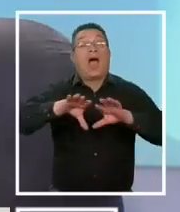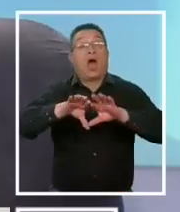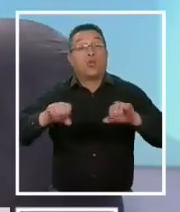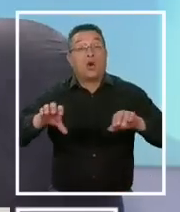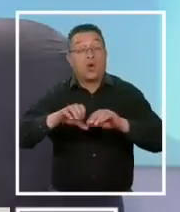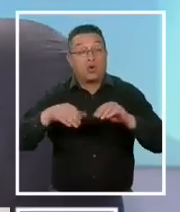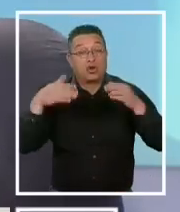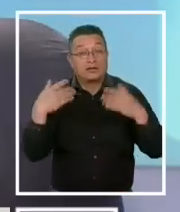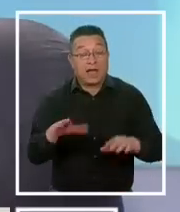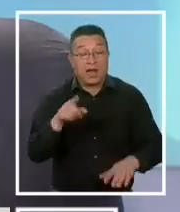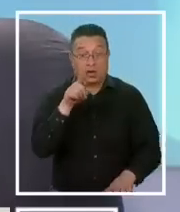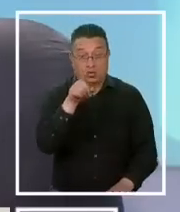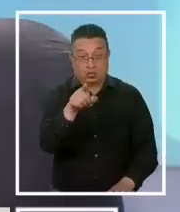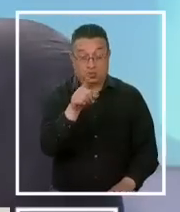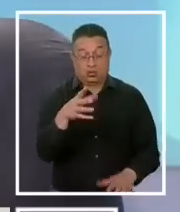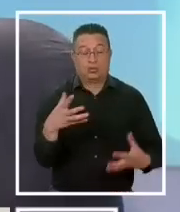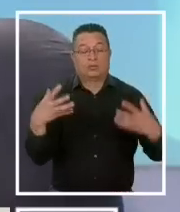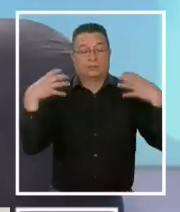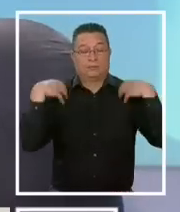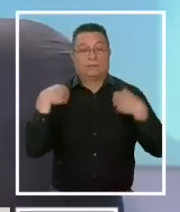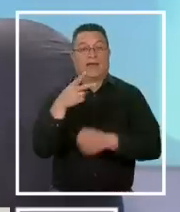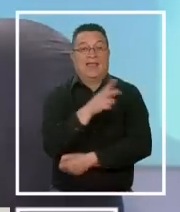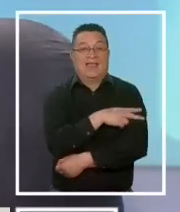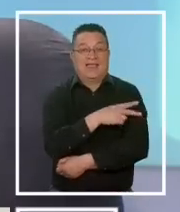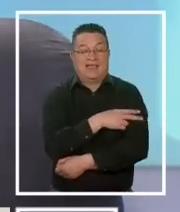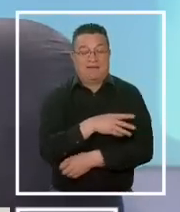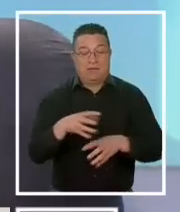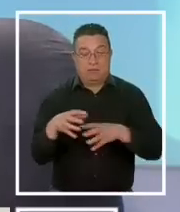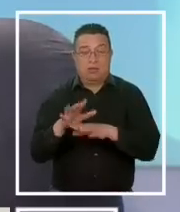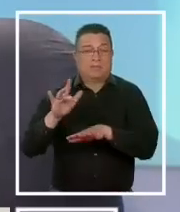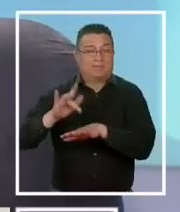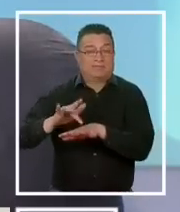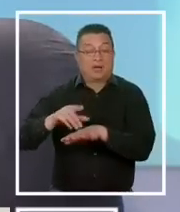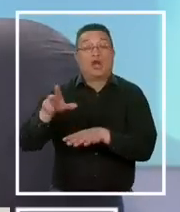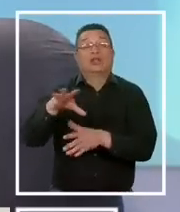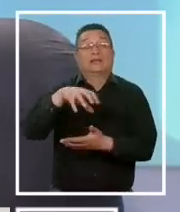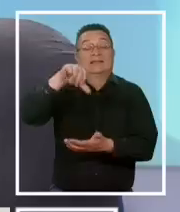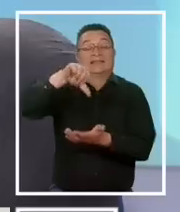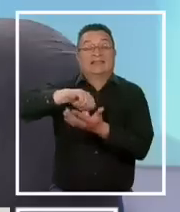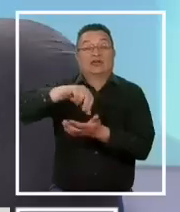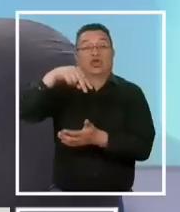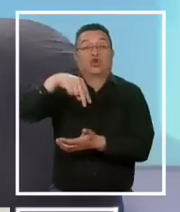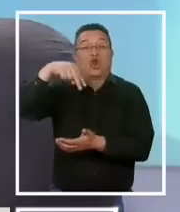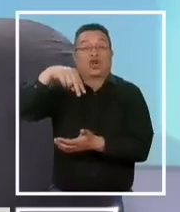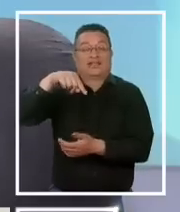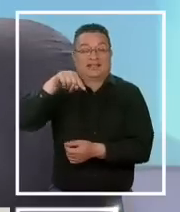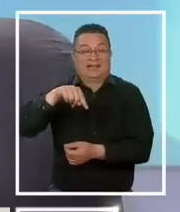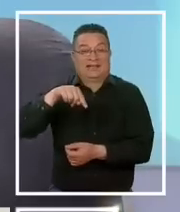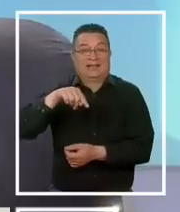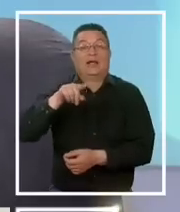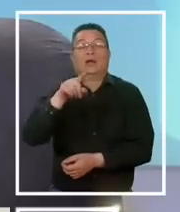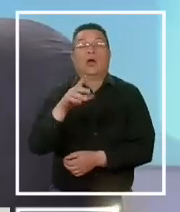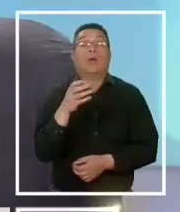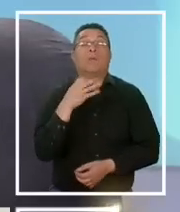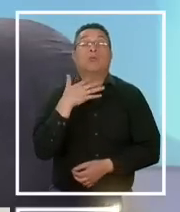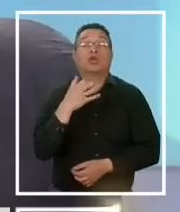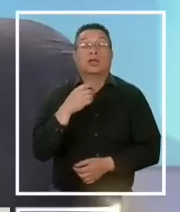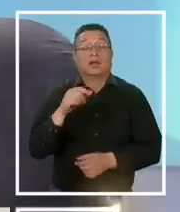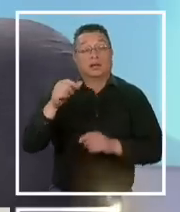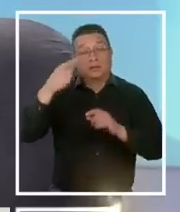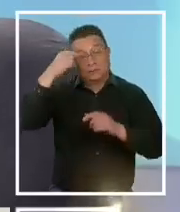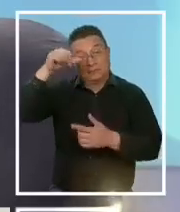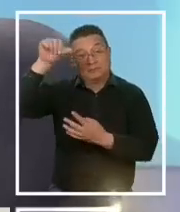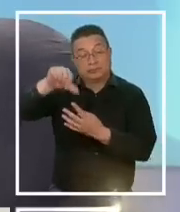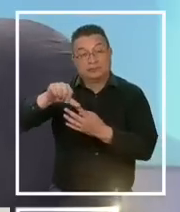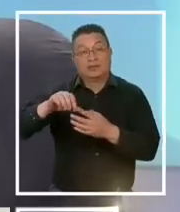que se llega cuando usted era jefe de la unidad de alta complejidad de la centro Norte cierto Por qué dice que las clases de ética fue algo